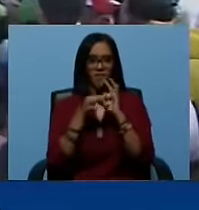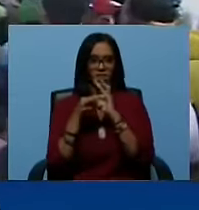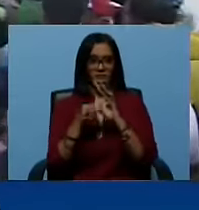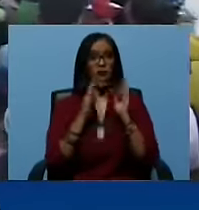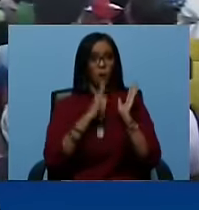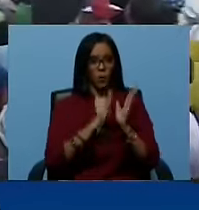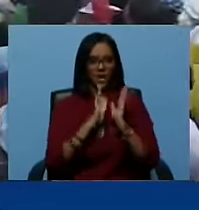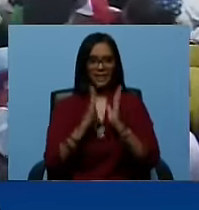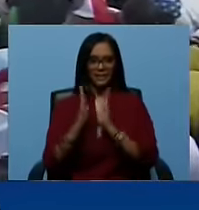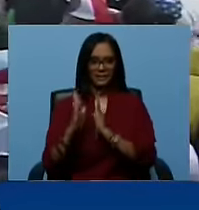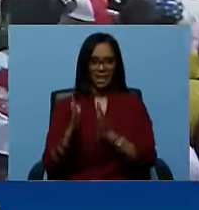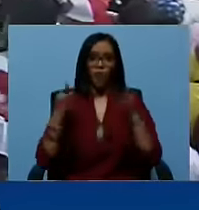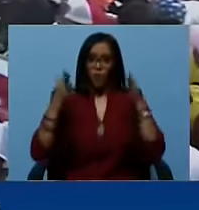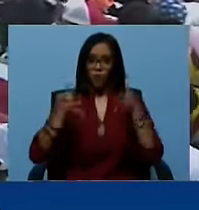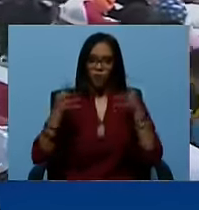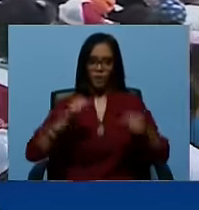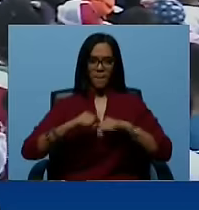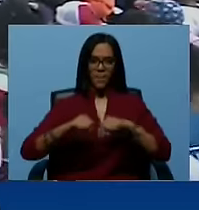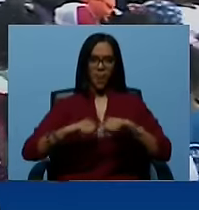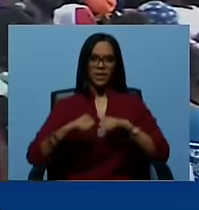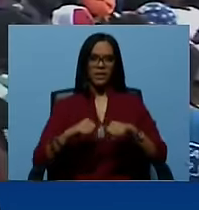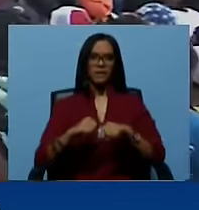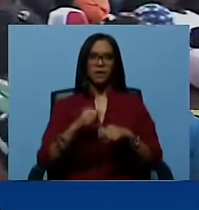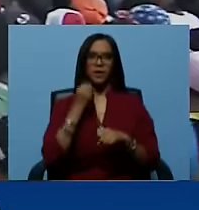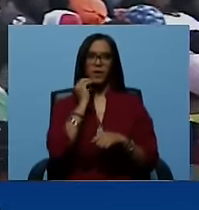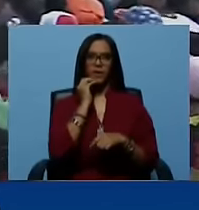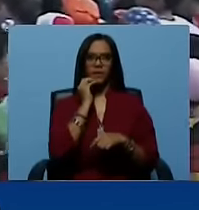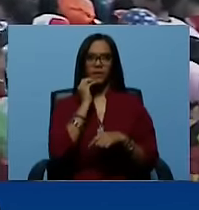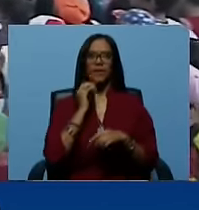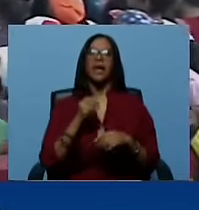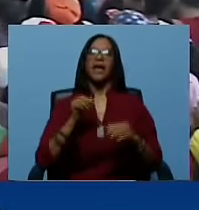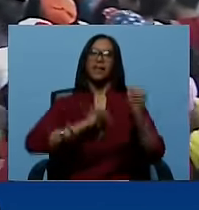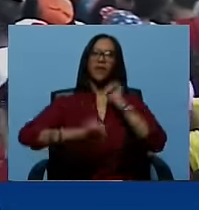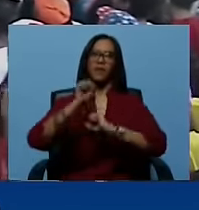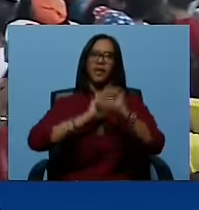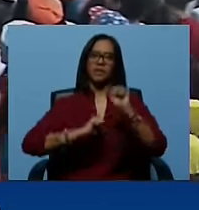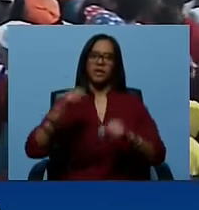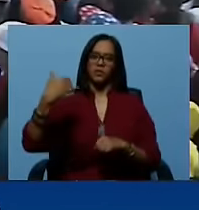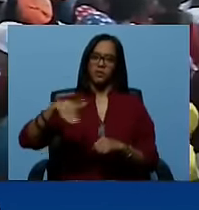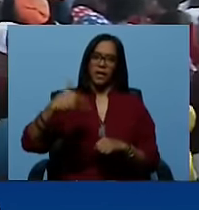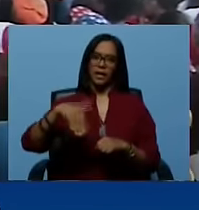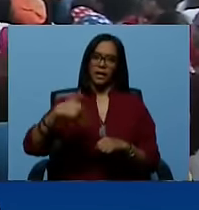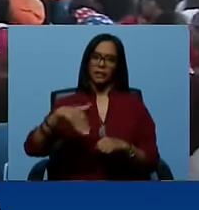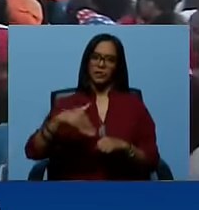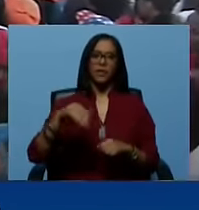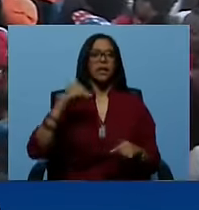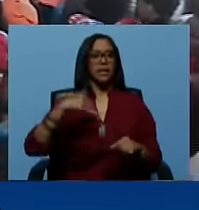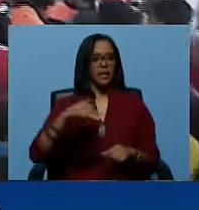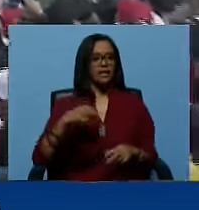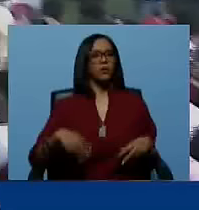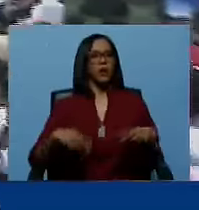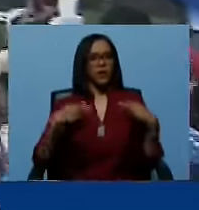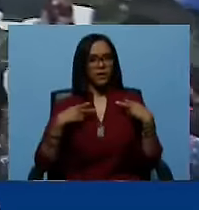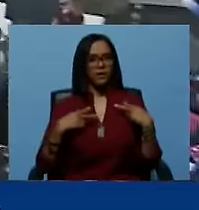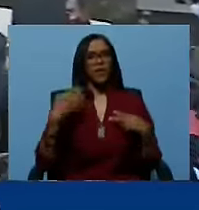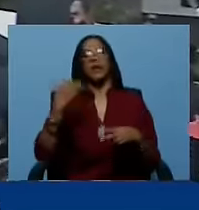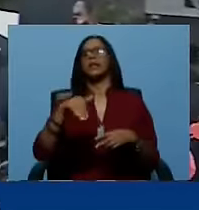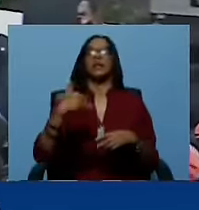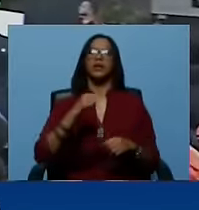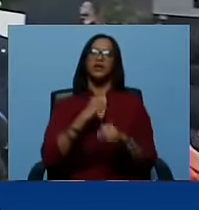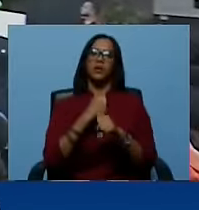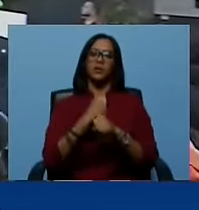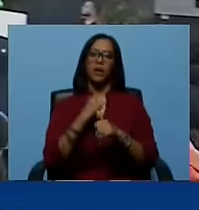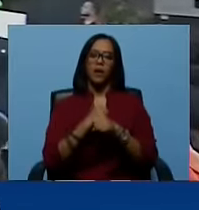organiza, forma y moviliza a los jóvenes en defensa de sus derechos. el derecho a la vida, el derecho al